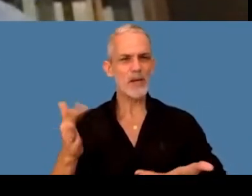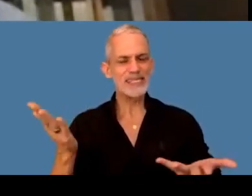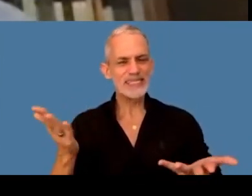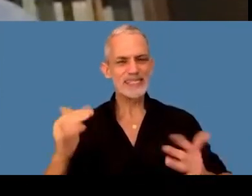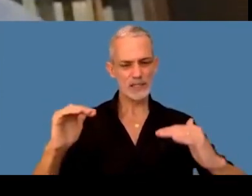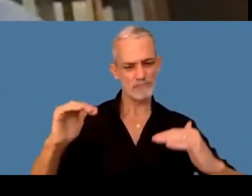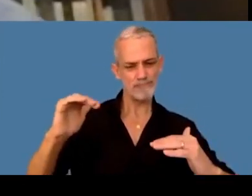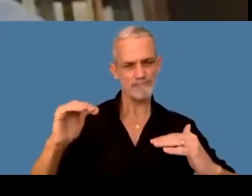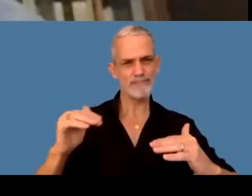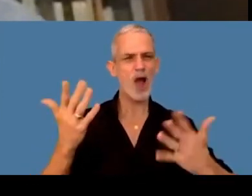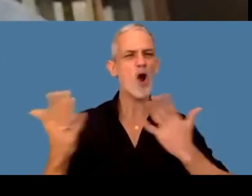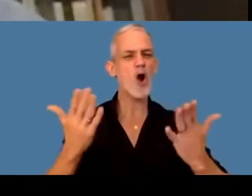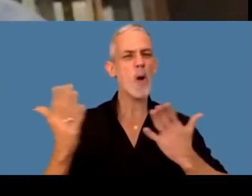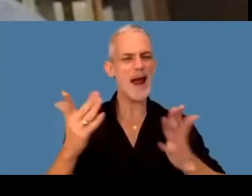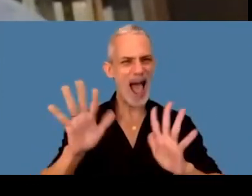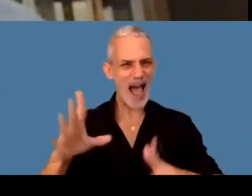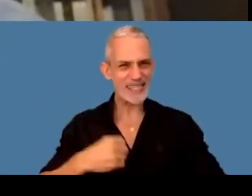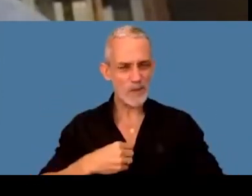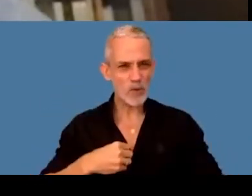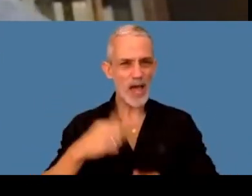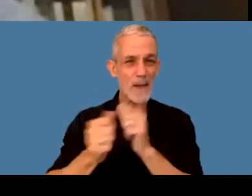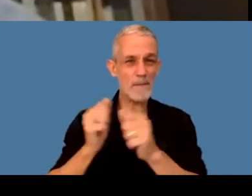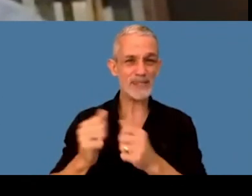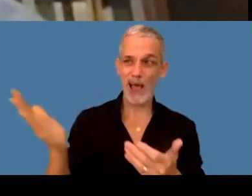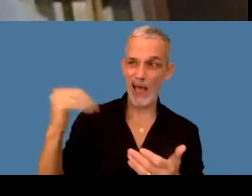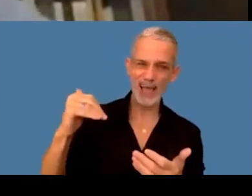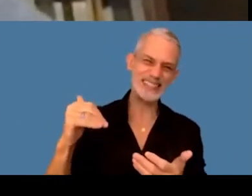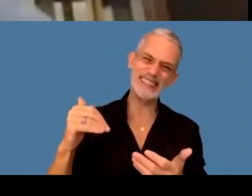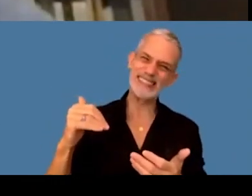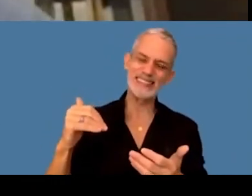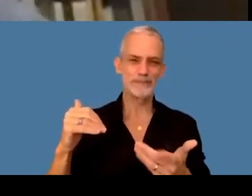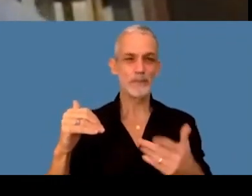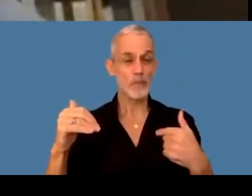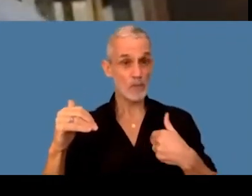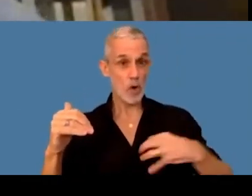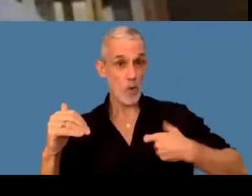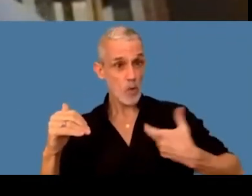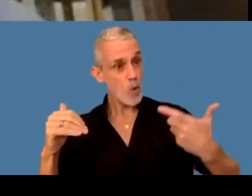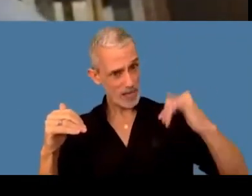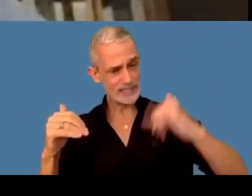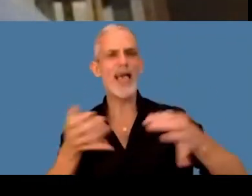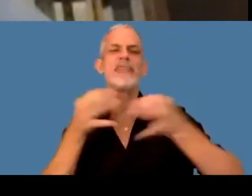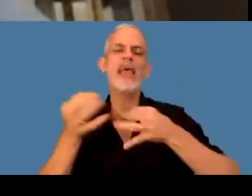equiparable la voluntad de diálogo del empresariado con el movimiento sindical. Digo, diálogo en serio,